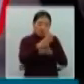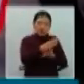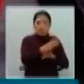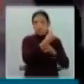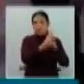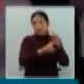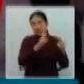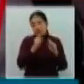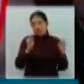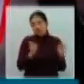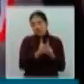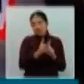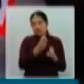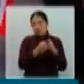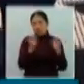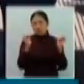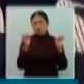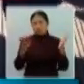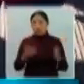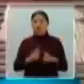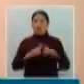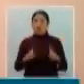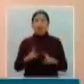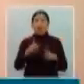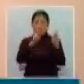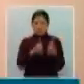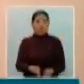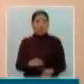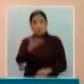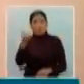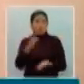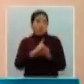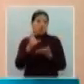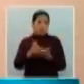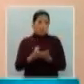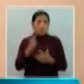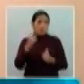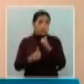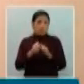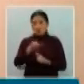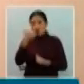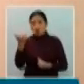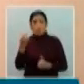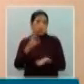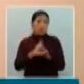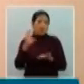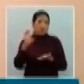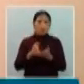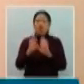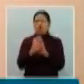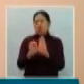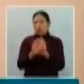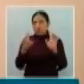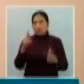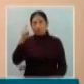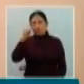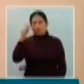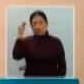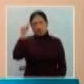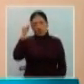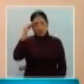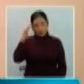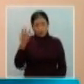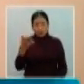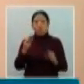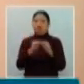por entrevista, entonces no tendríamos problemas. Pero para otras personas que tienen otra discapacidad, por ejemplo, intelectual, está